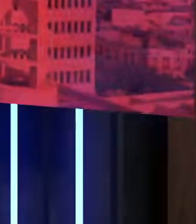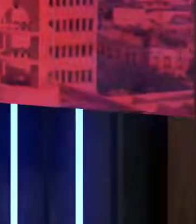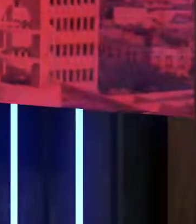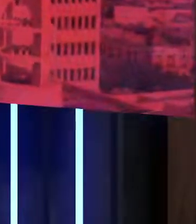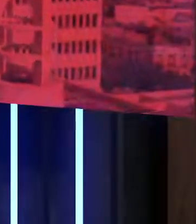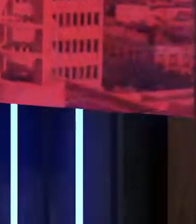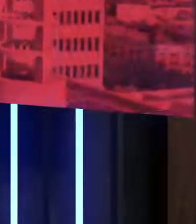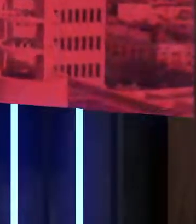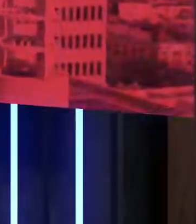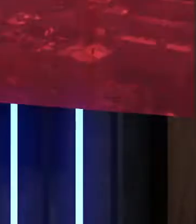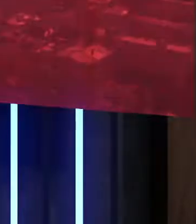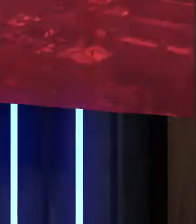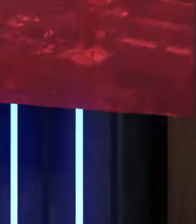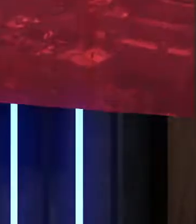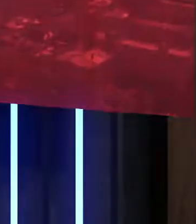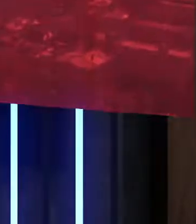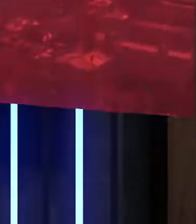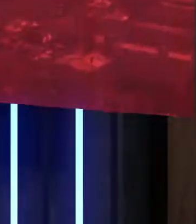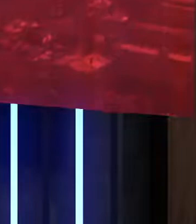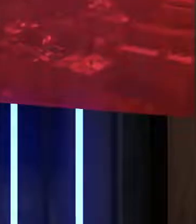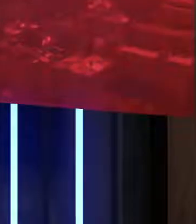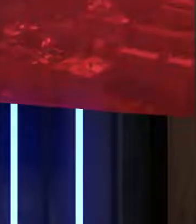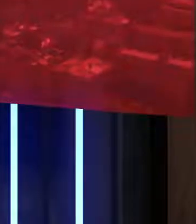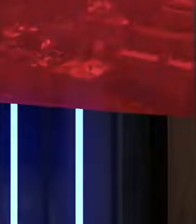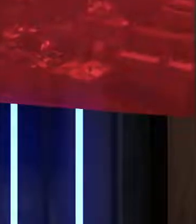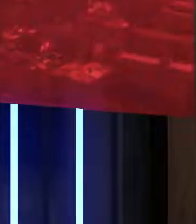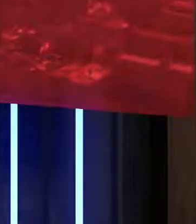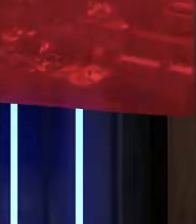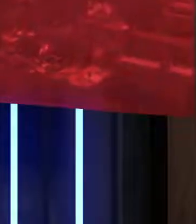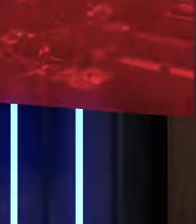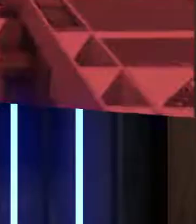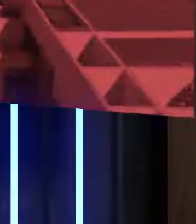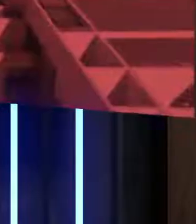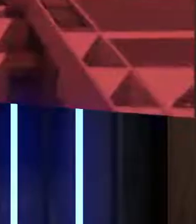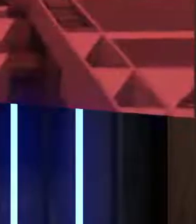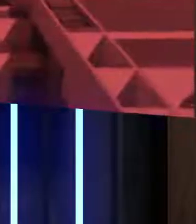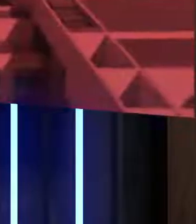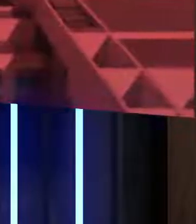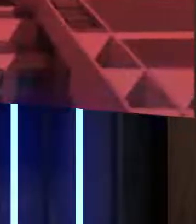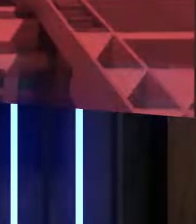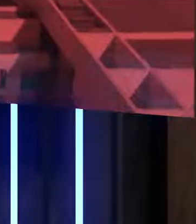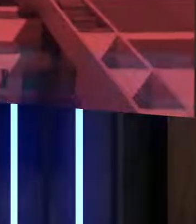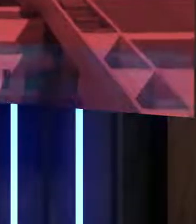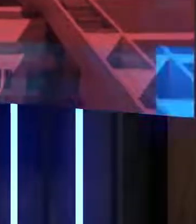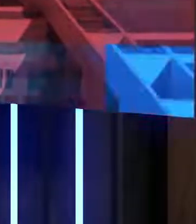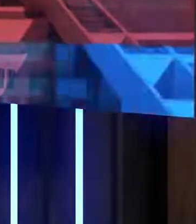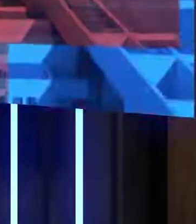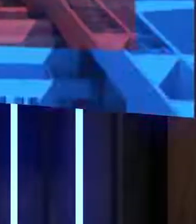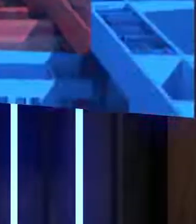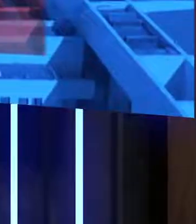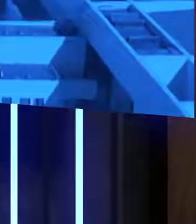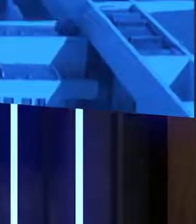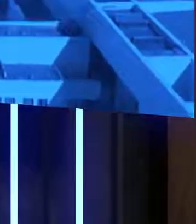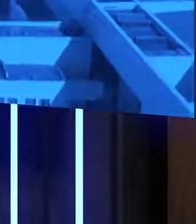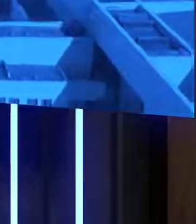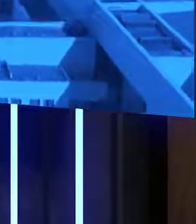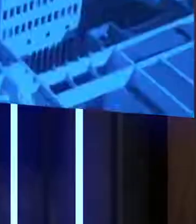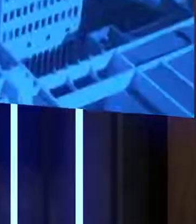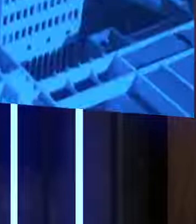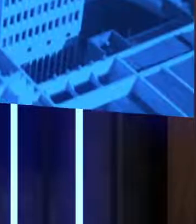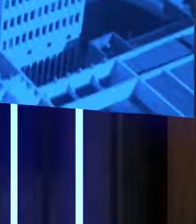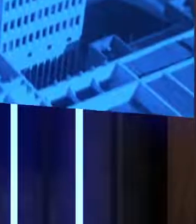quien públicamente, a través de cualquier medio, incite directamente a la violencia física, al odio contra un grupo o